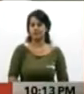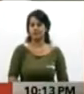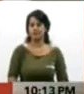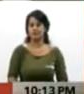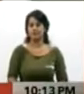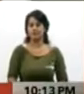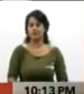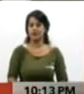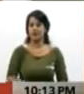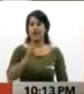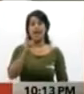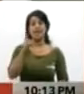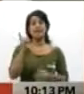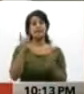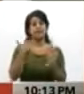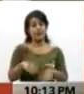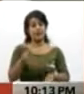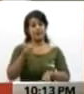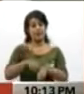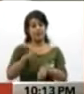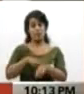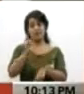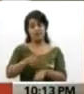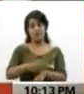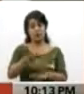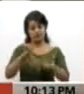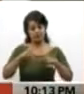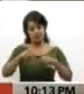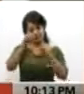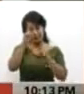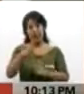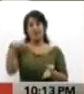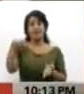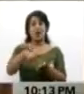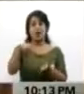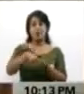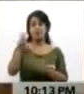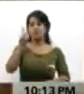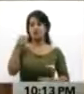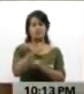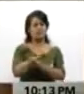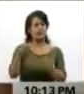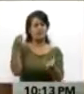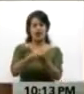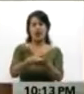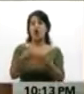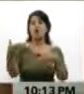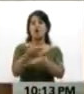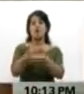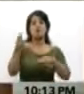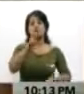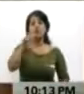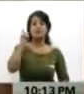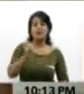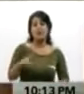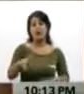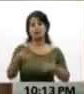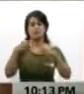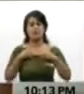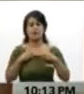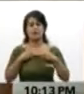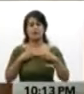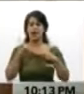El tiempo ha llegado de reconocer y proclamar que la deuda venezolana es impagable y por tanto el gobierno venezolano debe asumir un papel